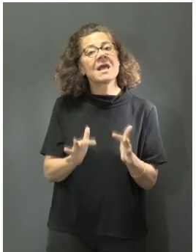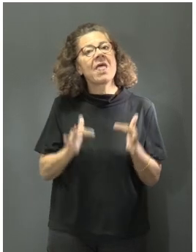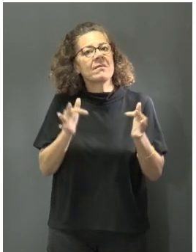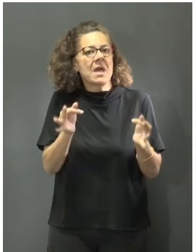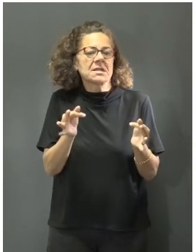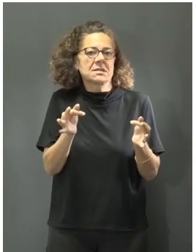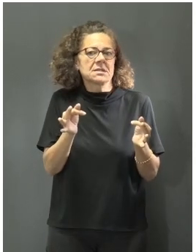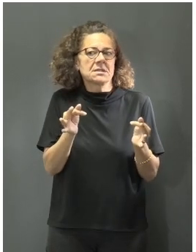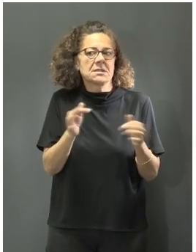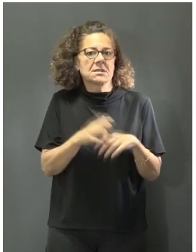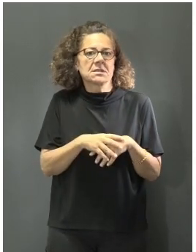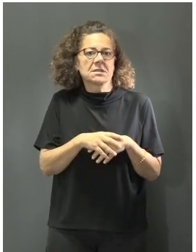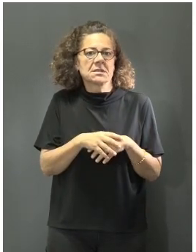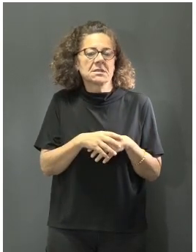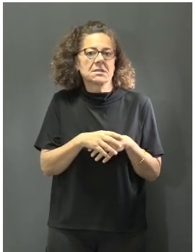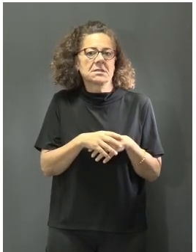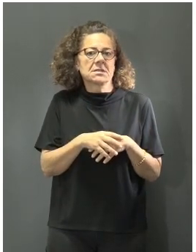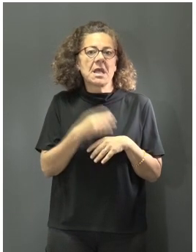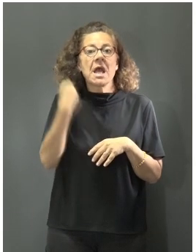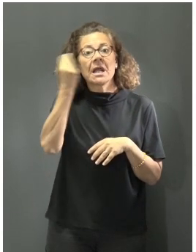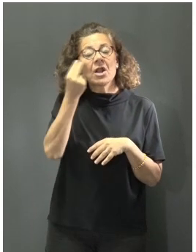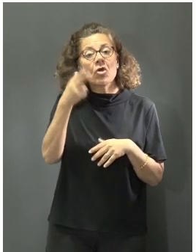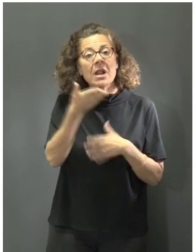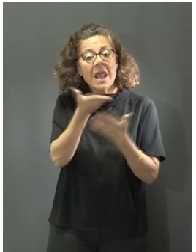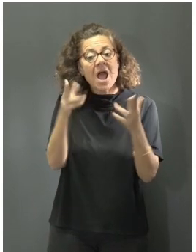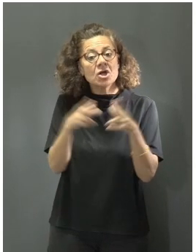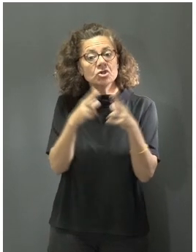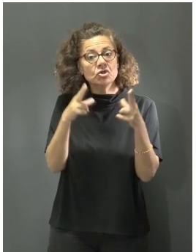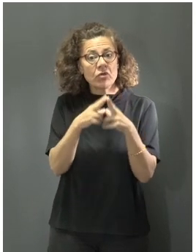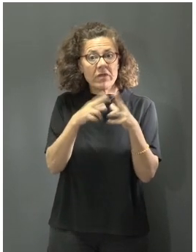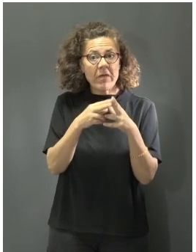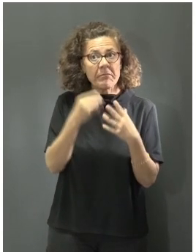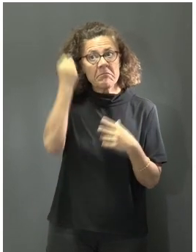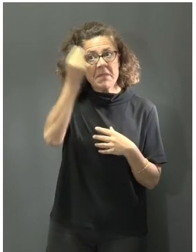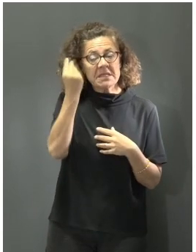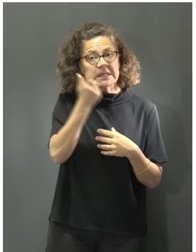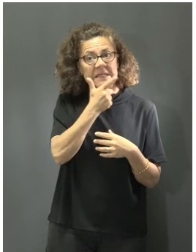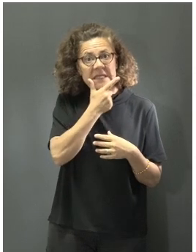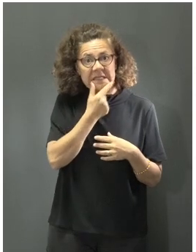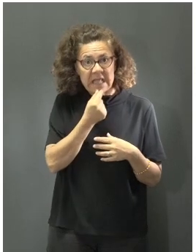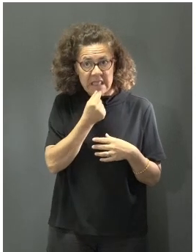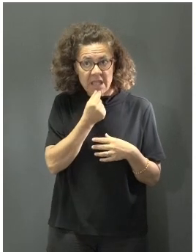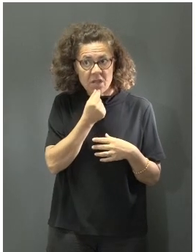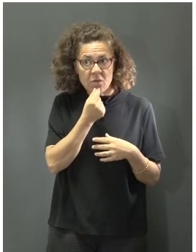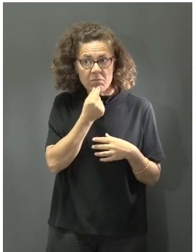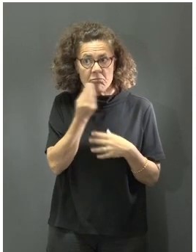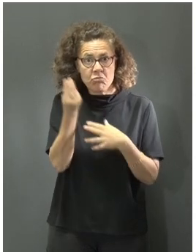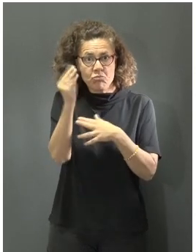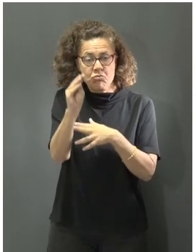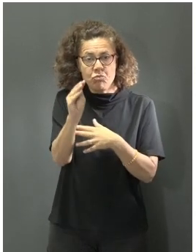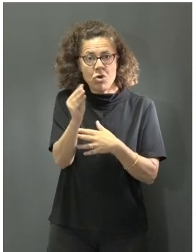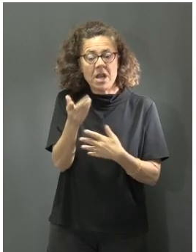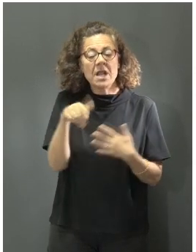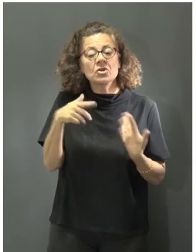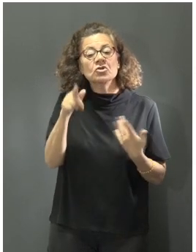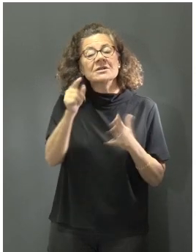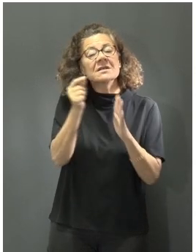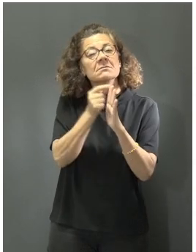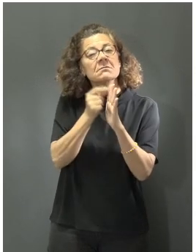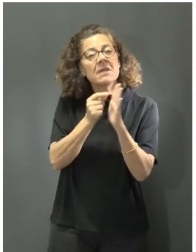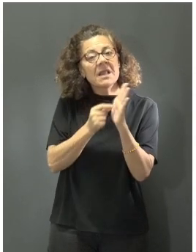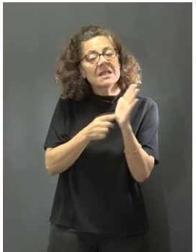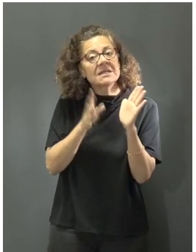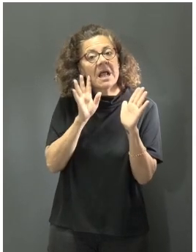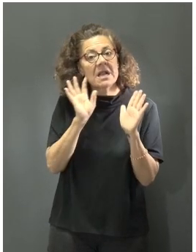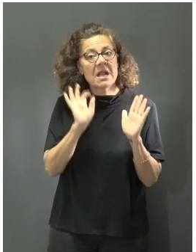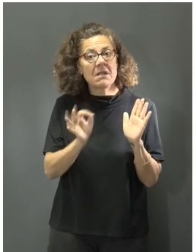relativa, creo que la sociedad percibe que es relativamente sencilla de implementar, ¿no? Entonces, con estas medidas, en